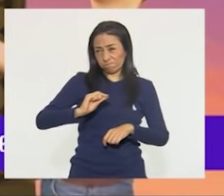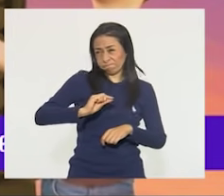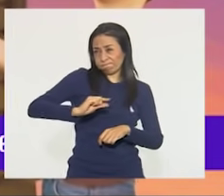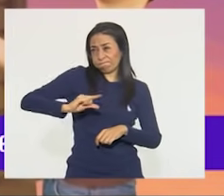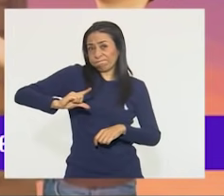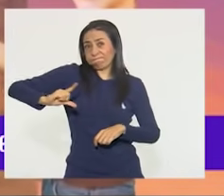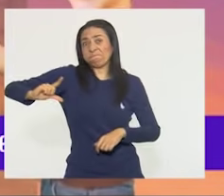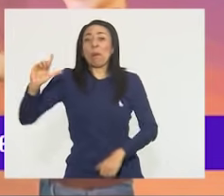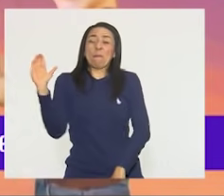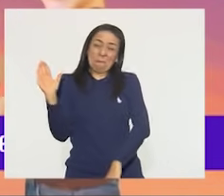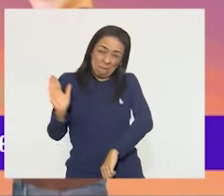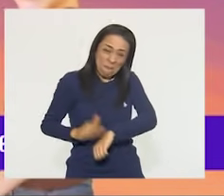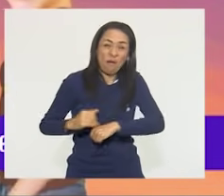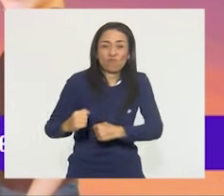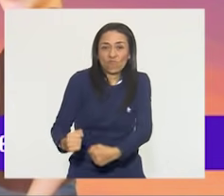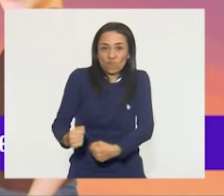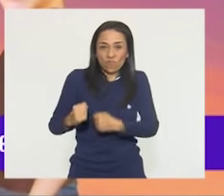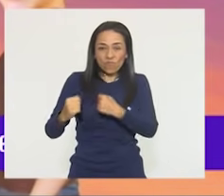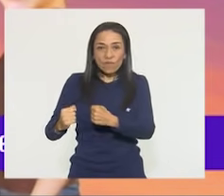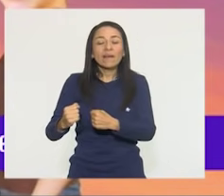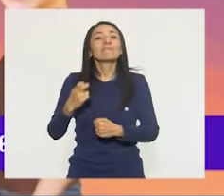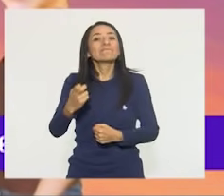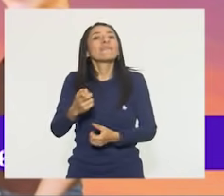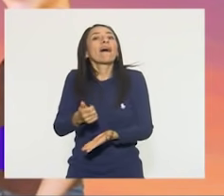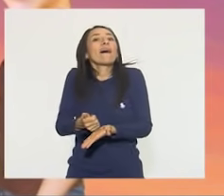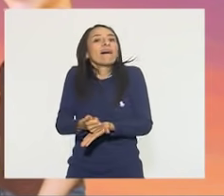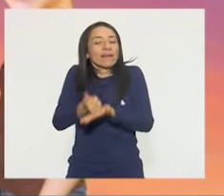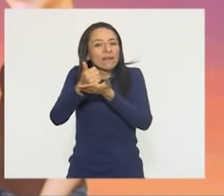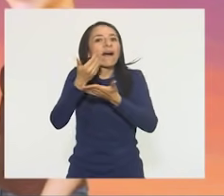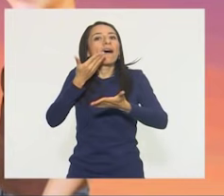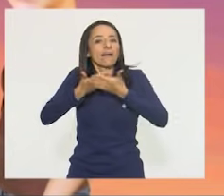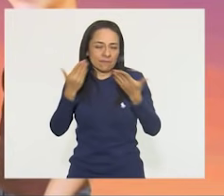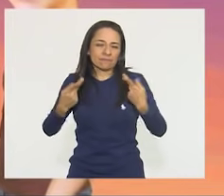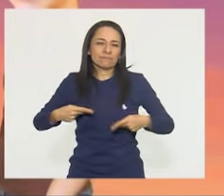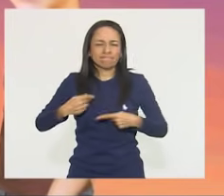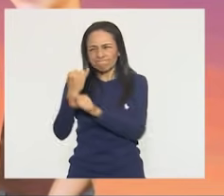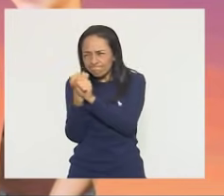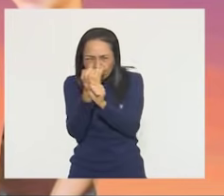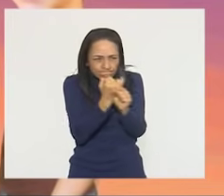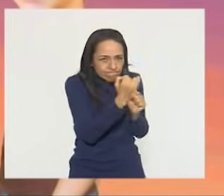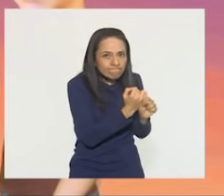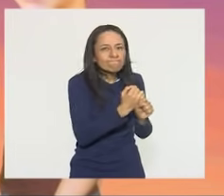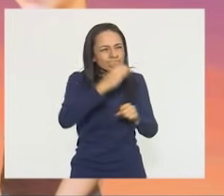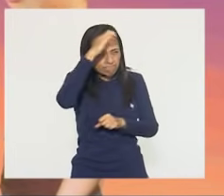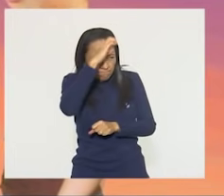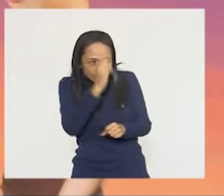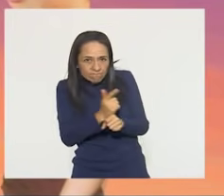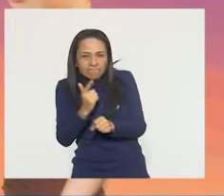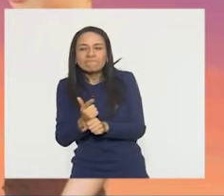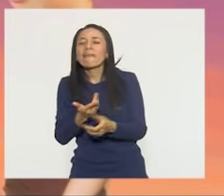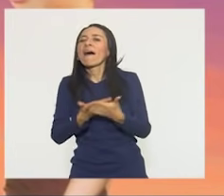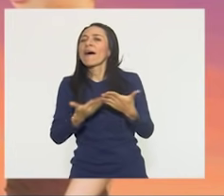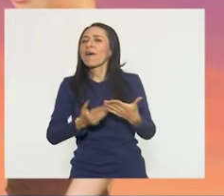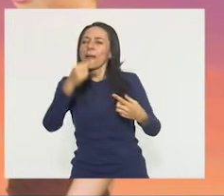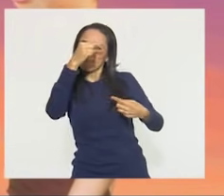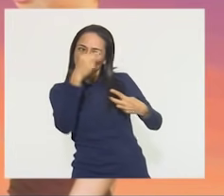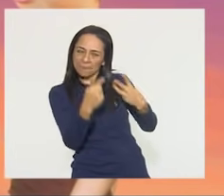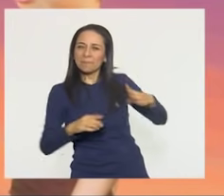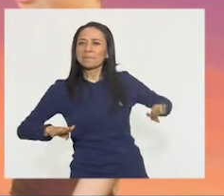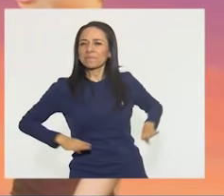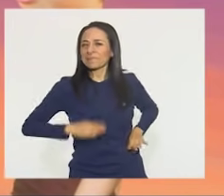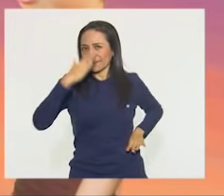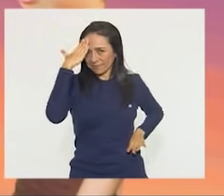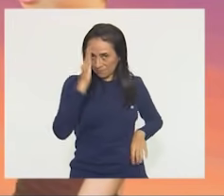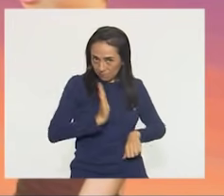sonido es maravilloso y con la ayuda de los científicos, ahora conocemos más de sus cualidades que incluso pueden aplicarse en